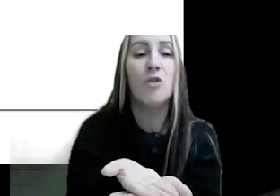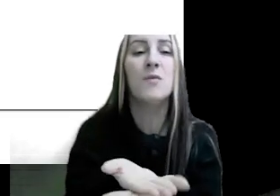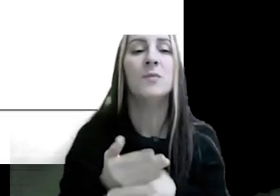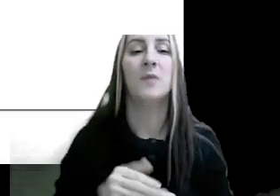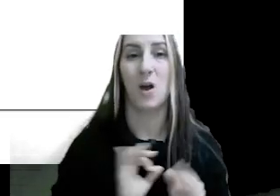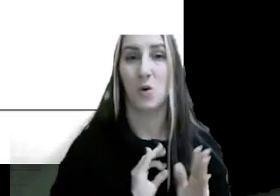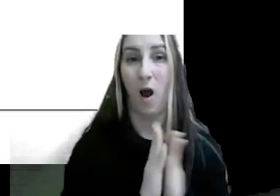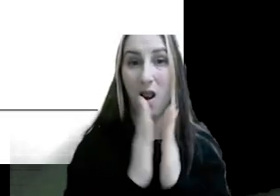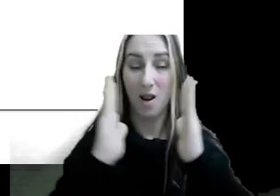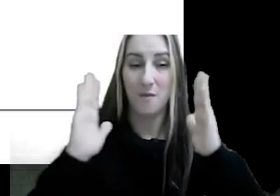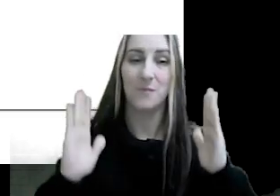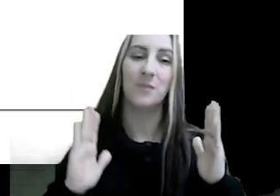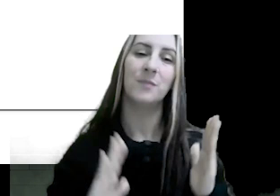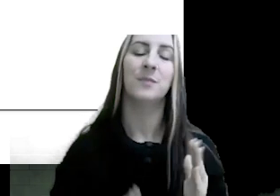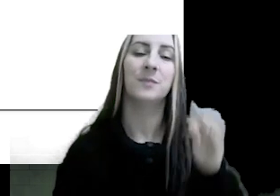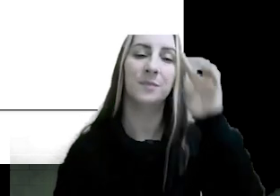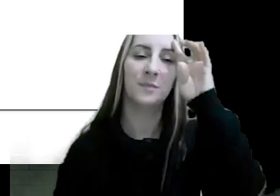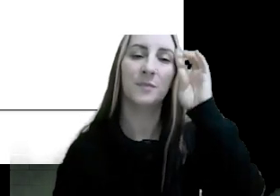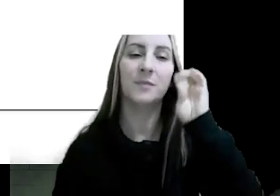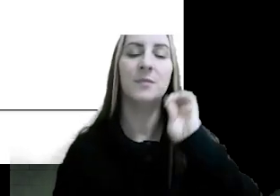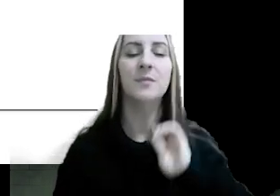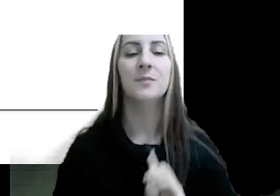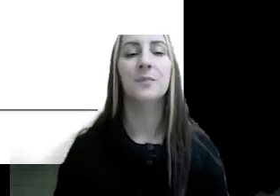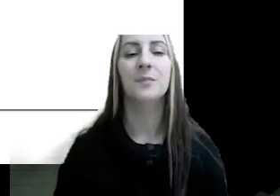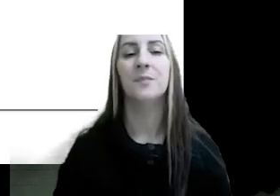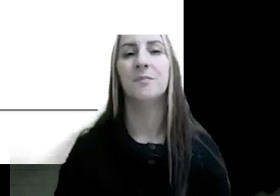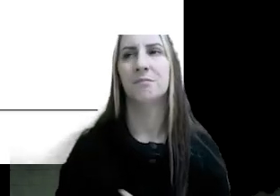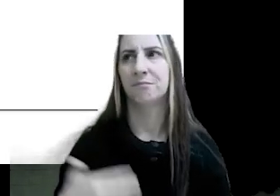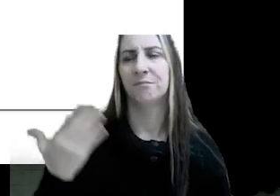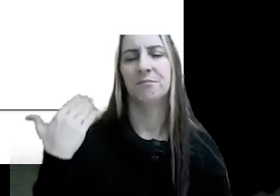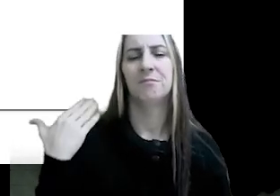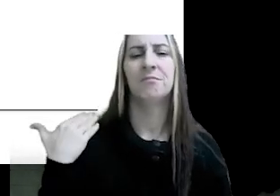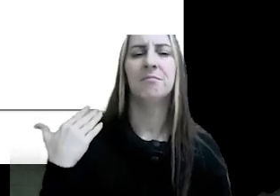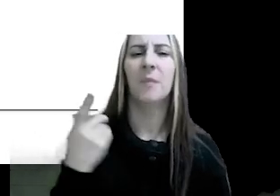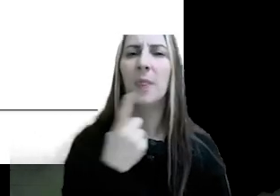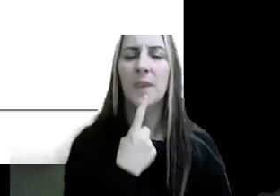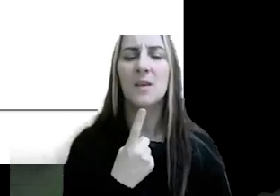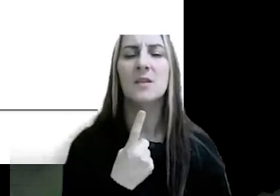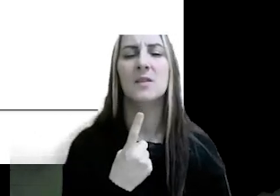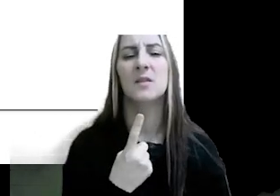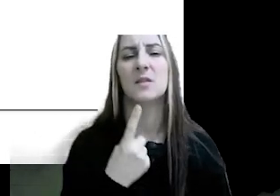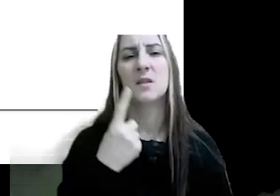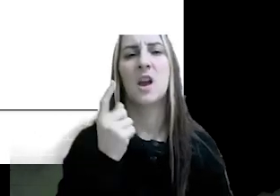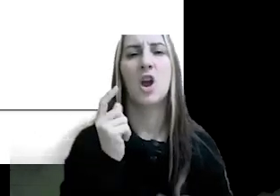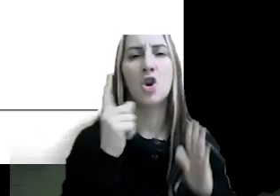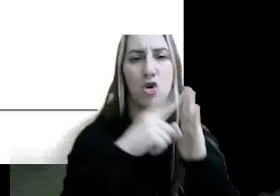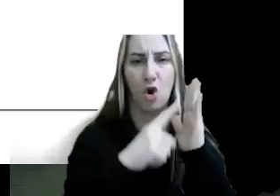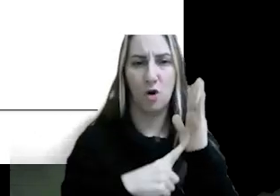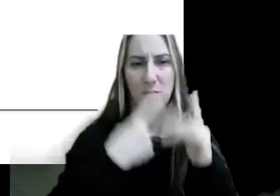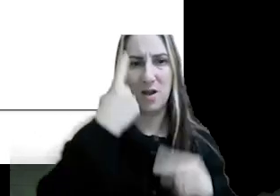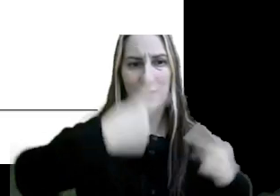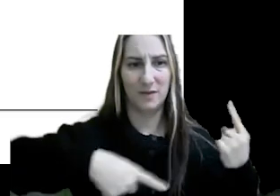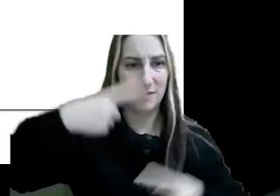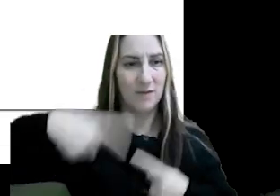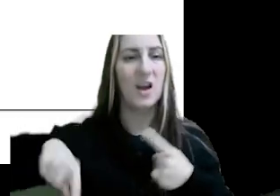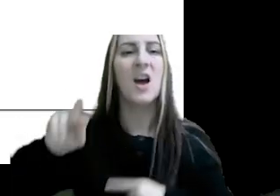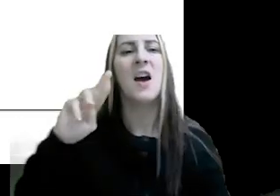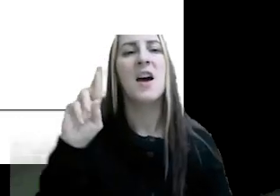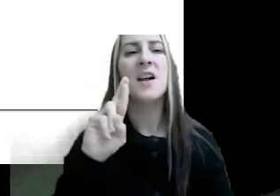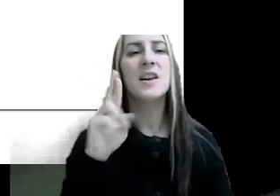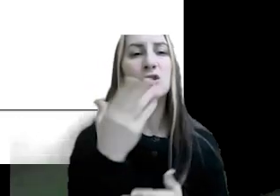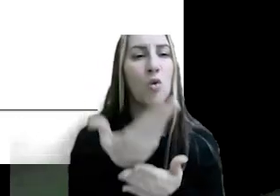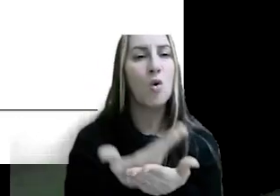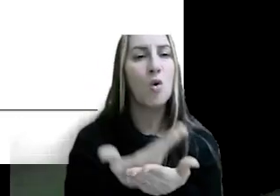anuales. Esto se ha venido estableciendo en varias normas. Esta resolución se